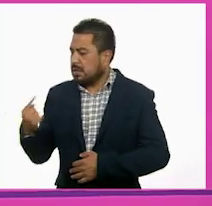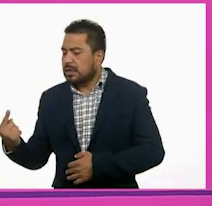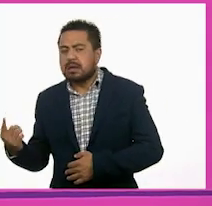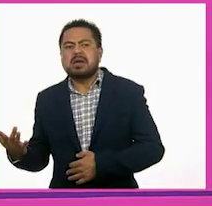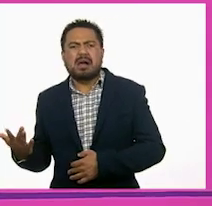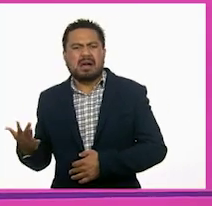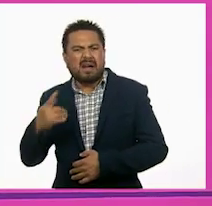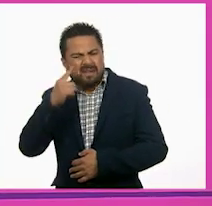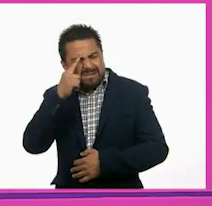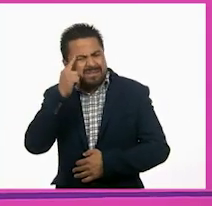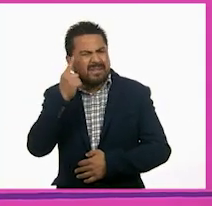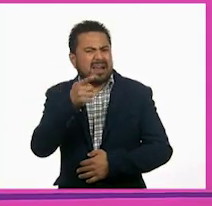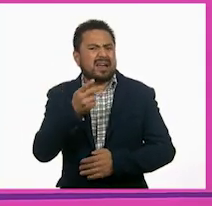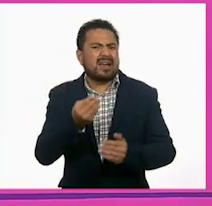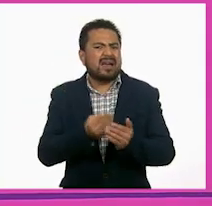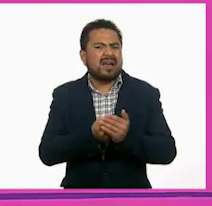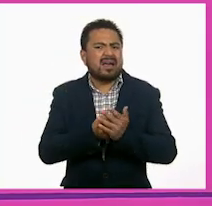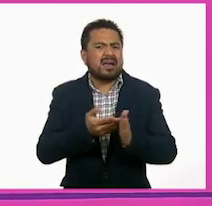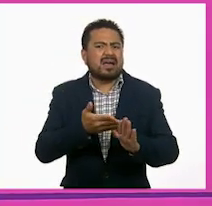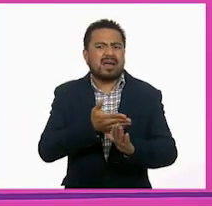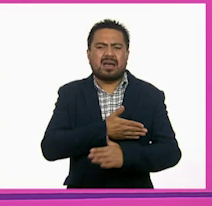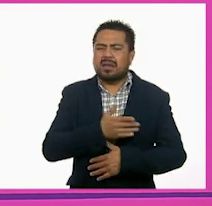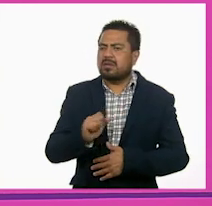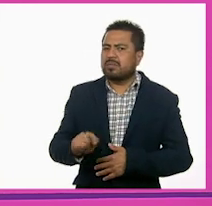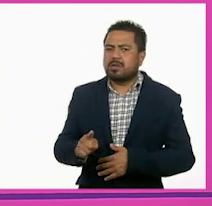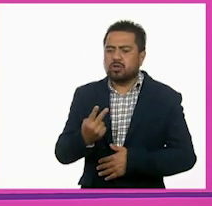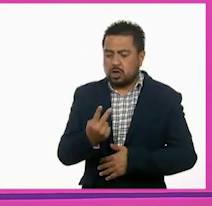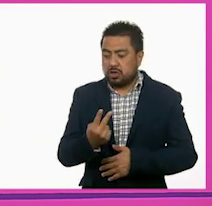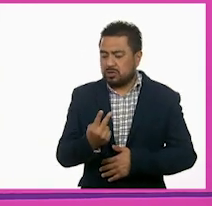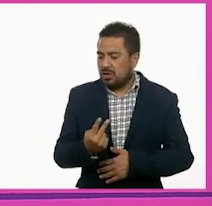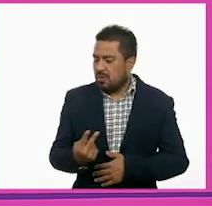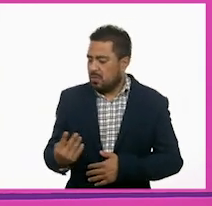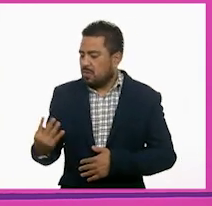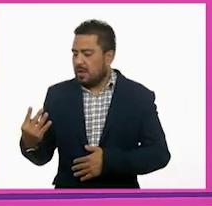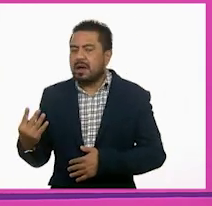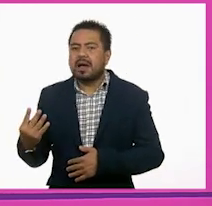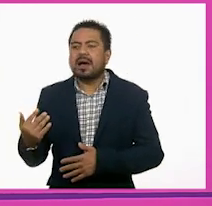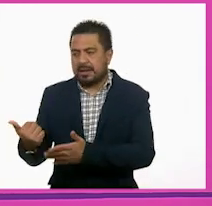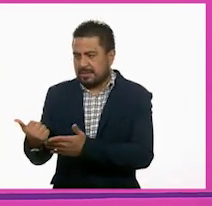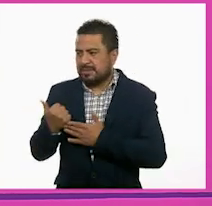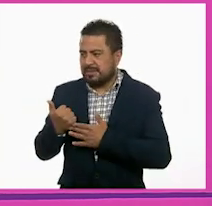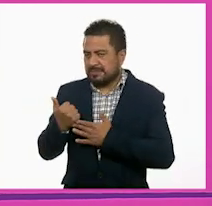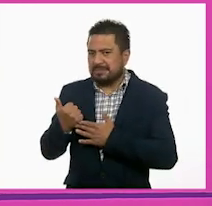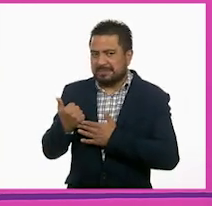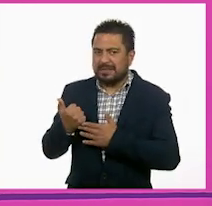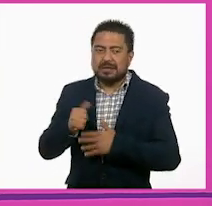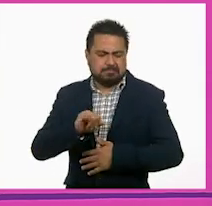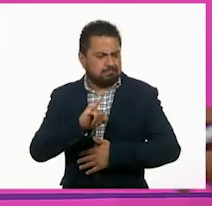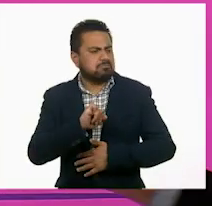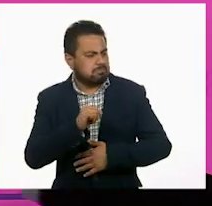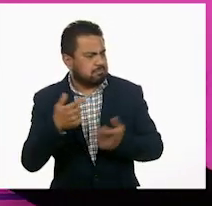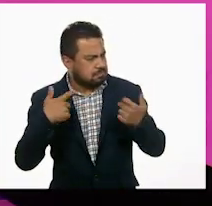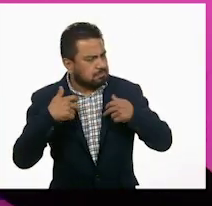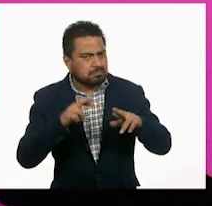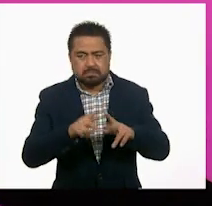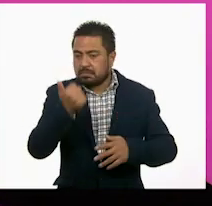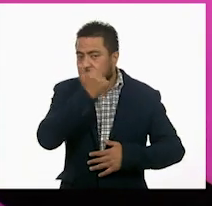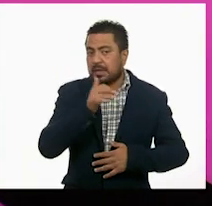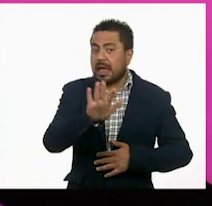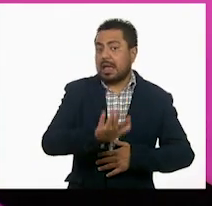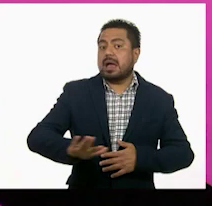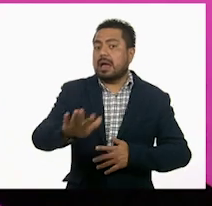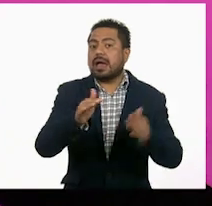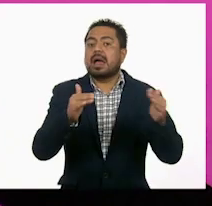Ah, muy fácil, eso es como la clase pasada, sería el 4. Exactamente. ¿Sí me ayudas a marcarlo? Por supuesto, maestro. Nuestros alumnos en